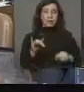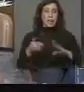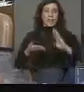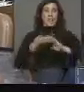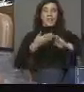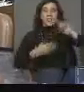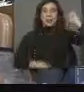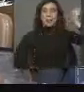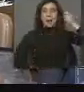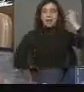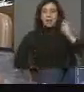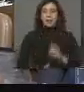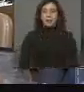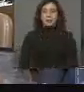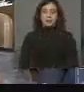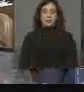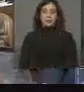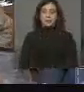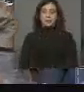Gracias,